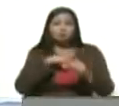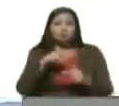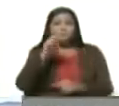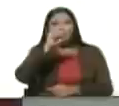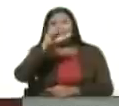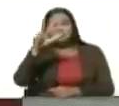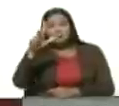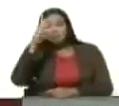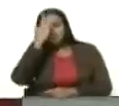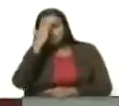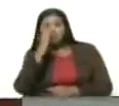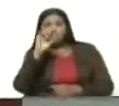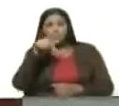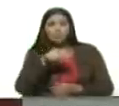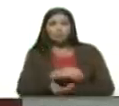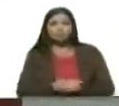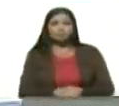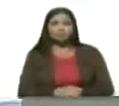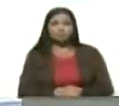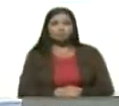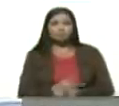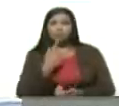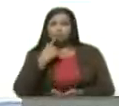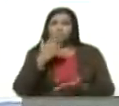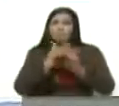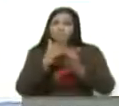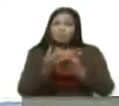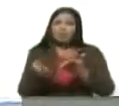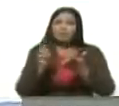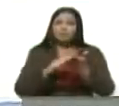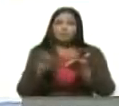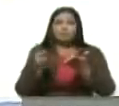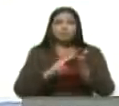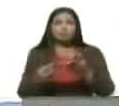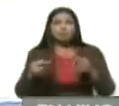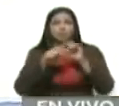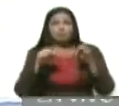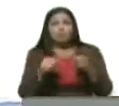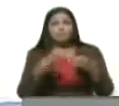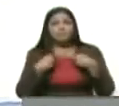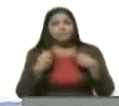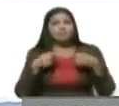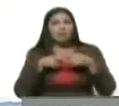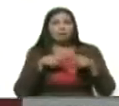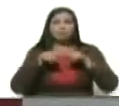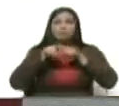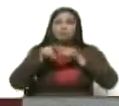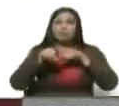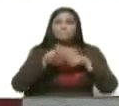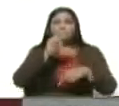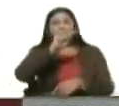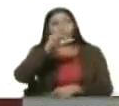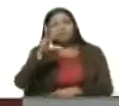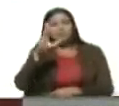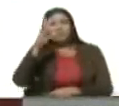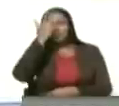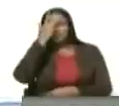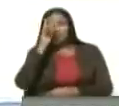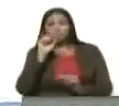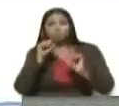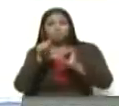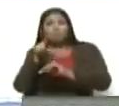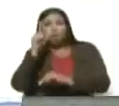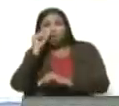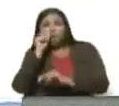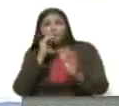23 de febrero. Yo siempre digo, no, muchos que viven criticando a Jesús, pero el 23 de febrero estaba Jesús allá,